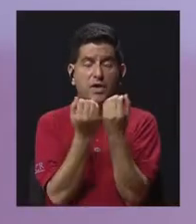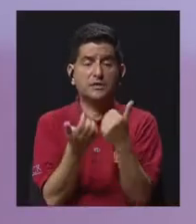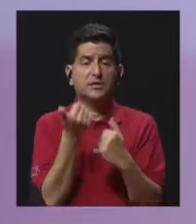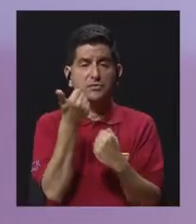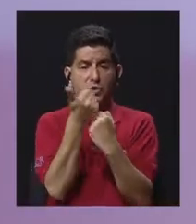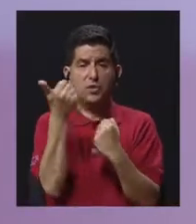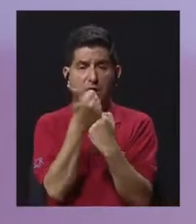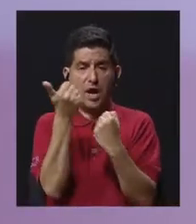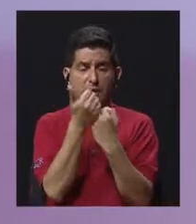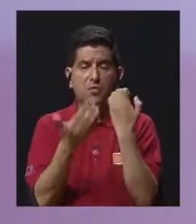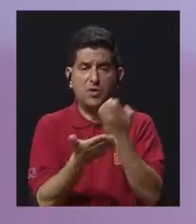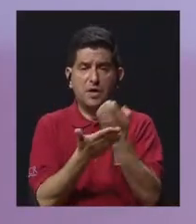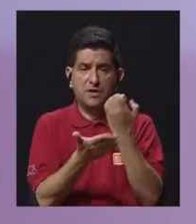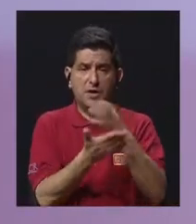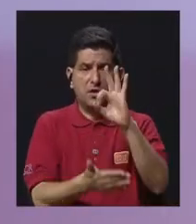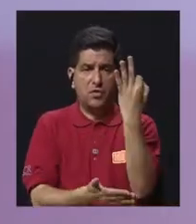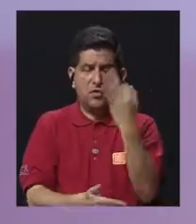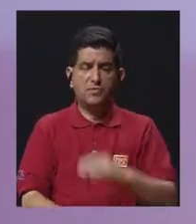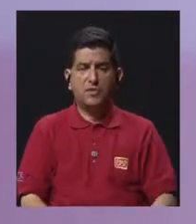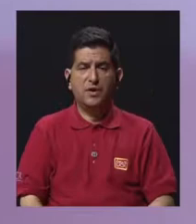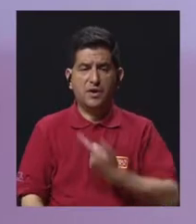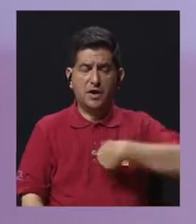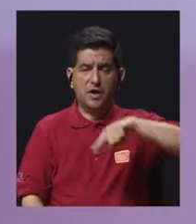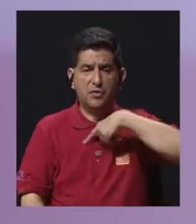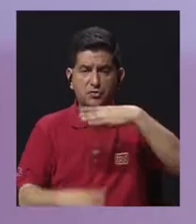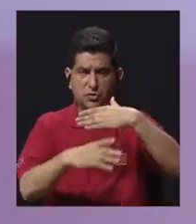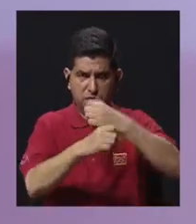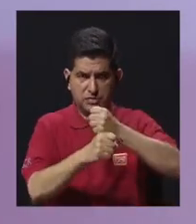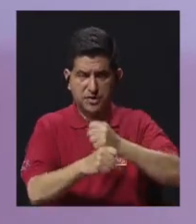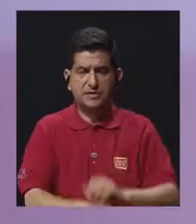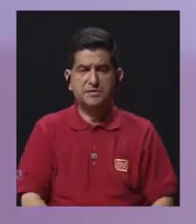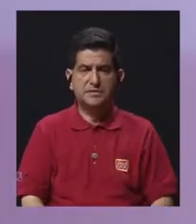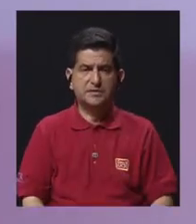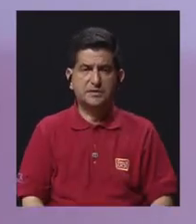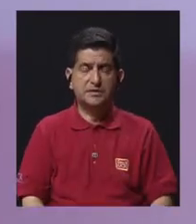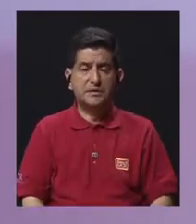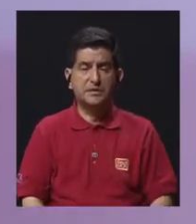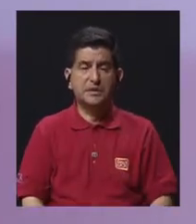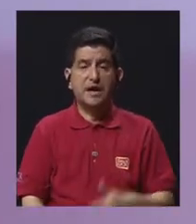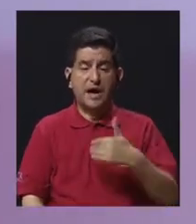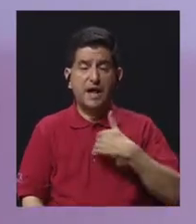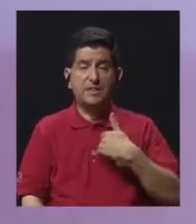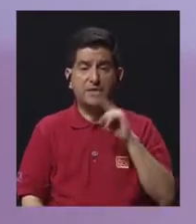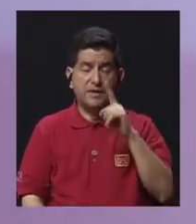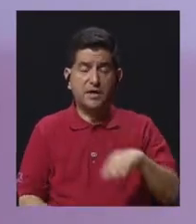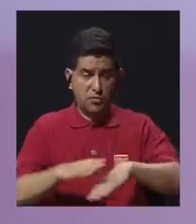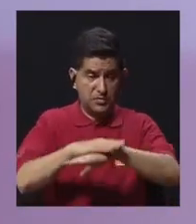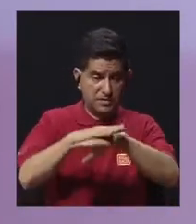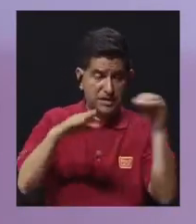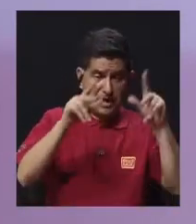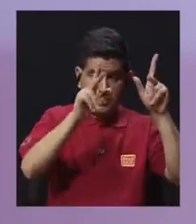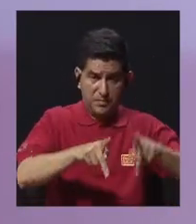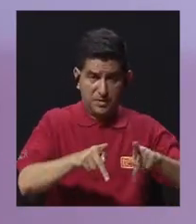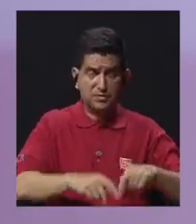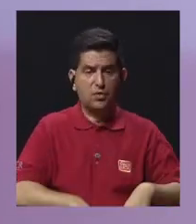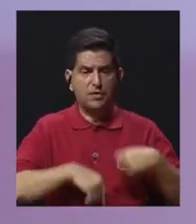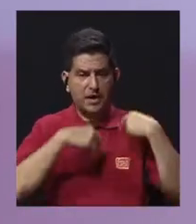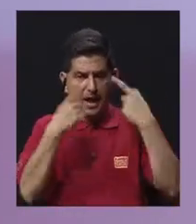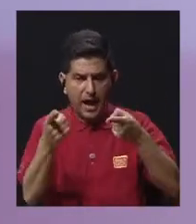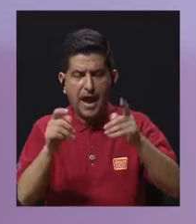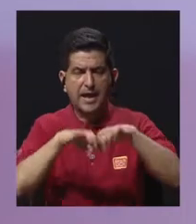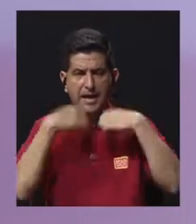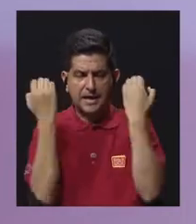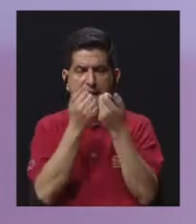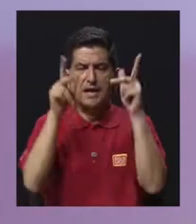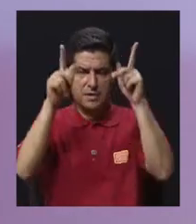entonces también hay algunas organizaciones que nos apoyan en lo económico para poder realizar, o sea, cuando hay un